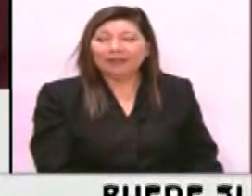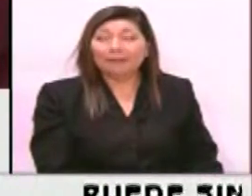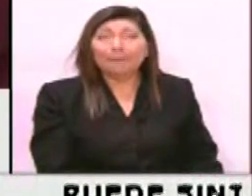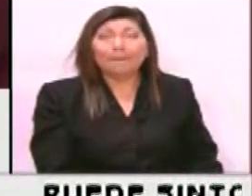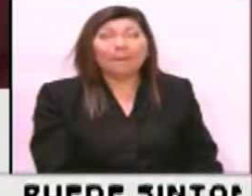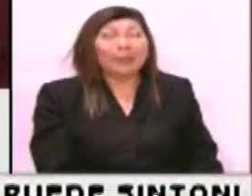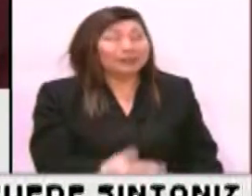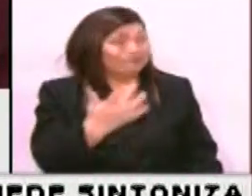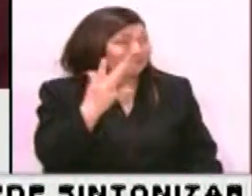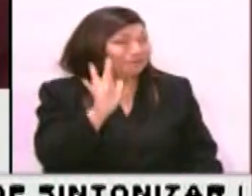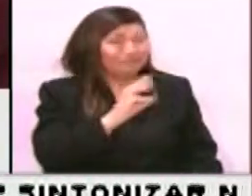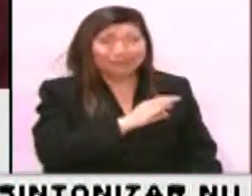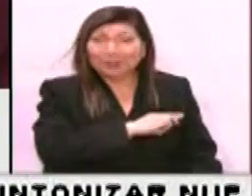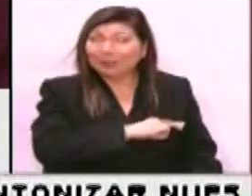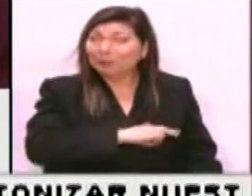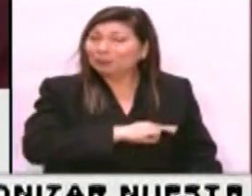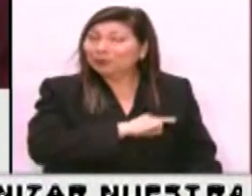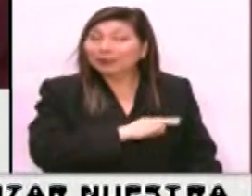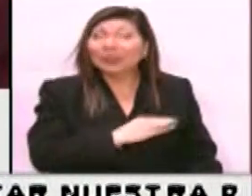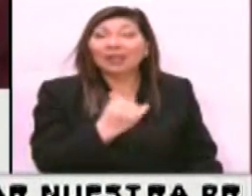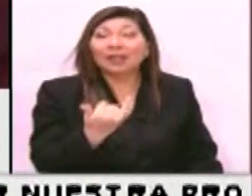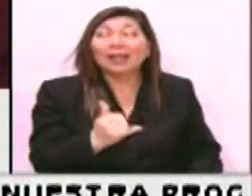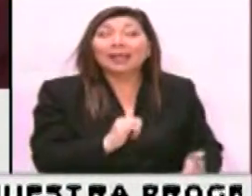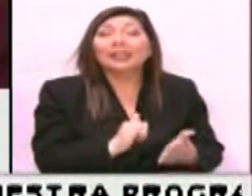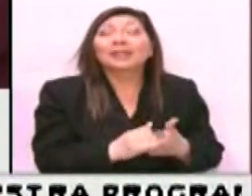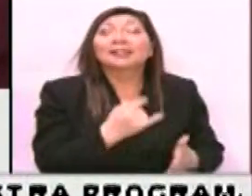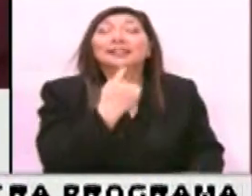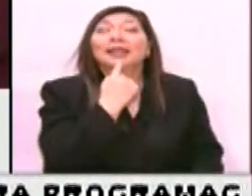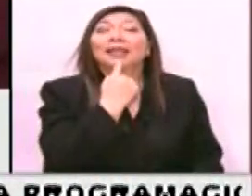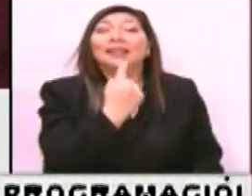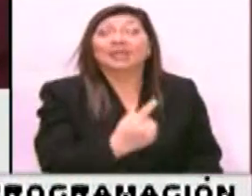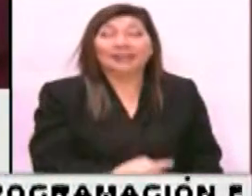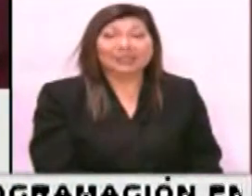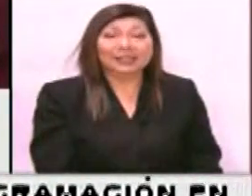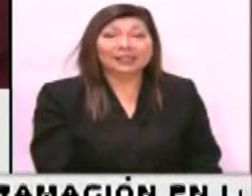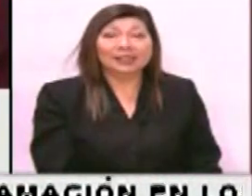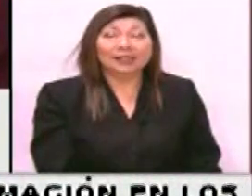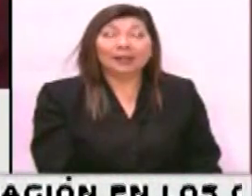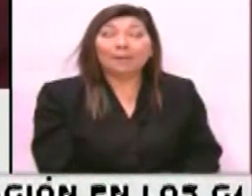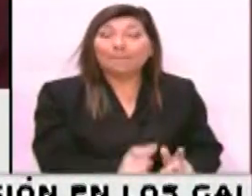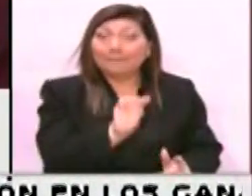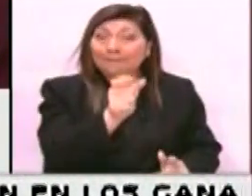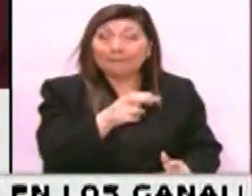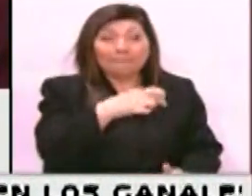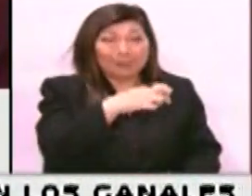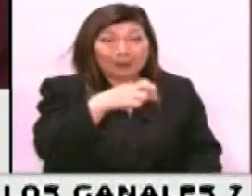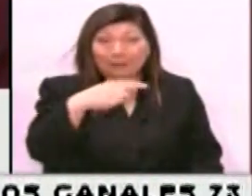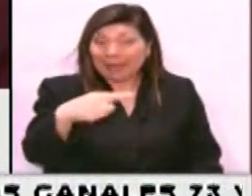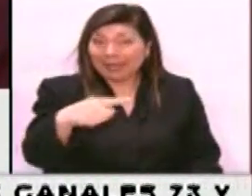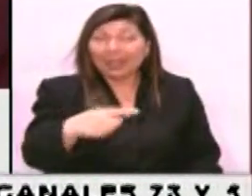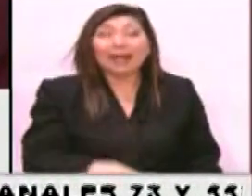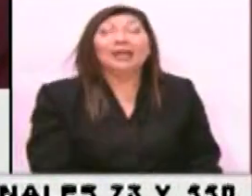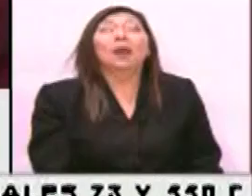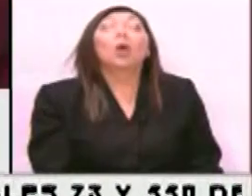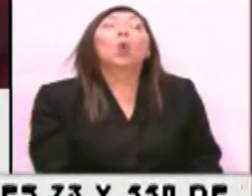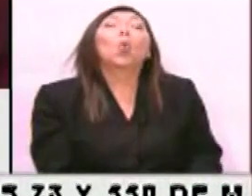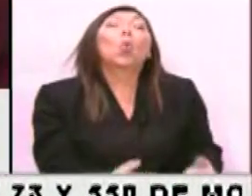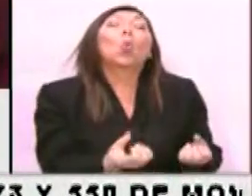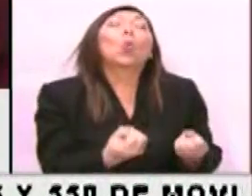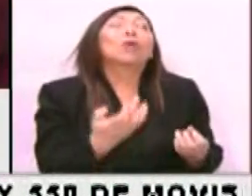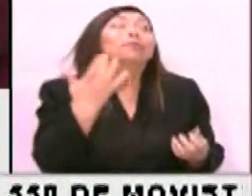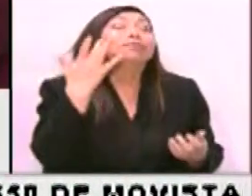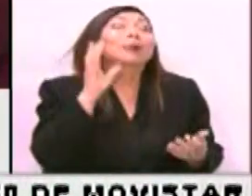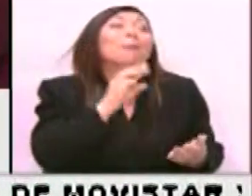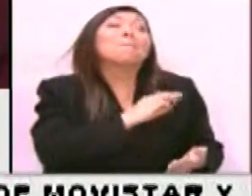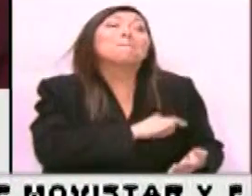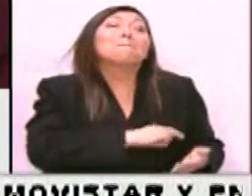Si incapacidad moral es lo que se dice del señor Kuczynski, ¿cuánta